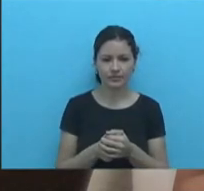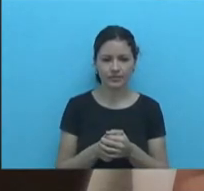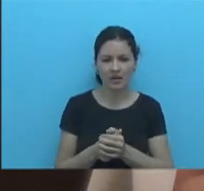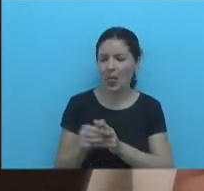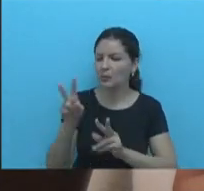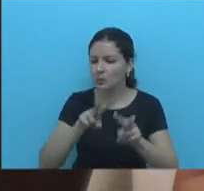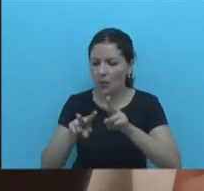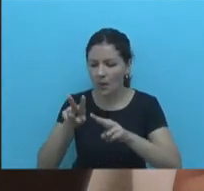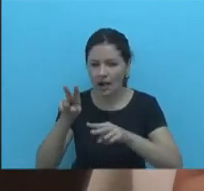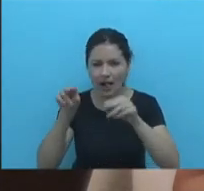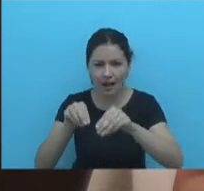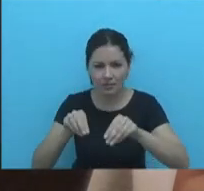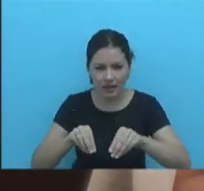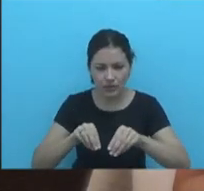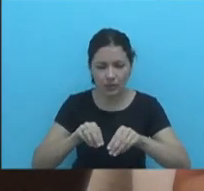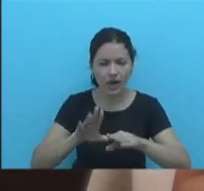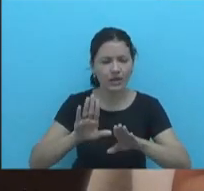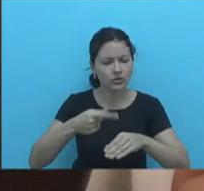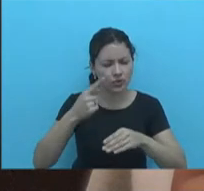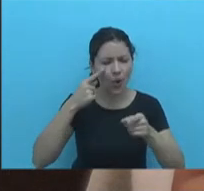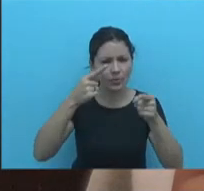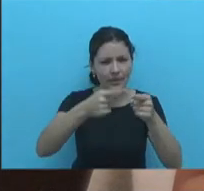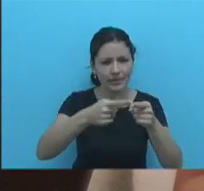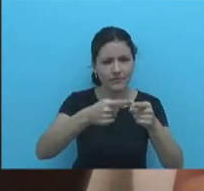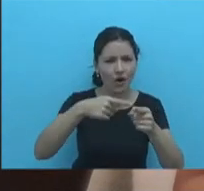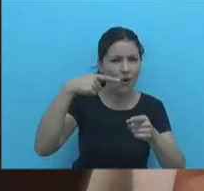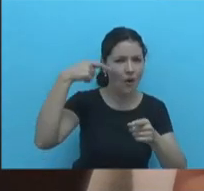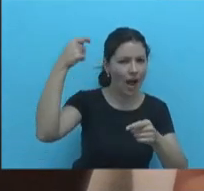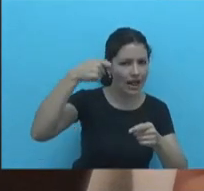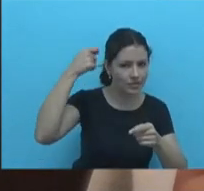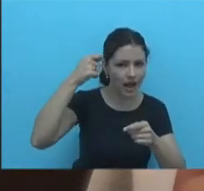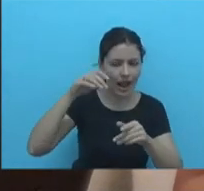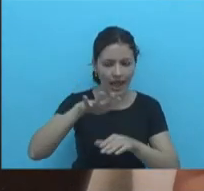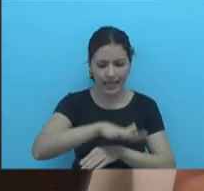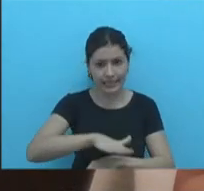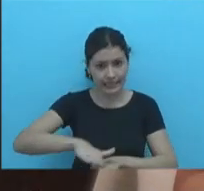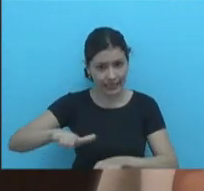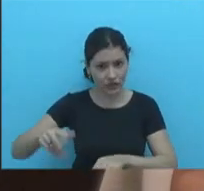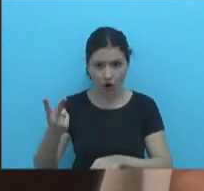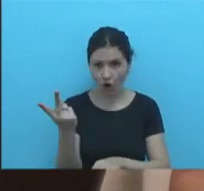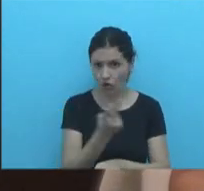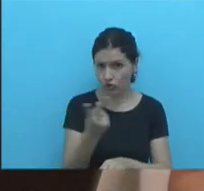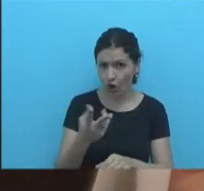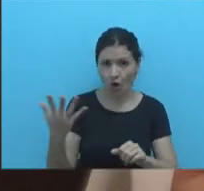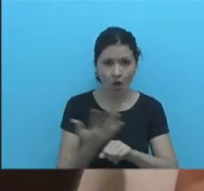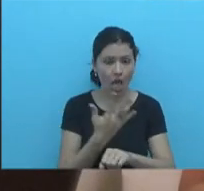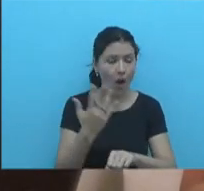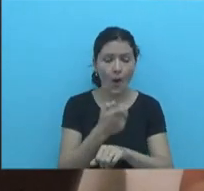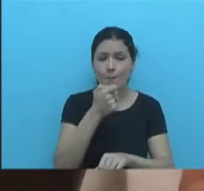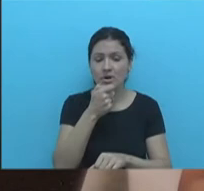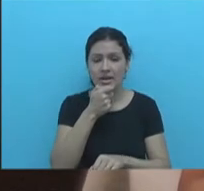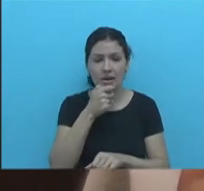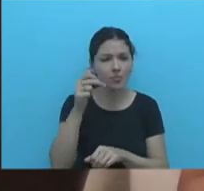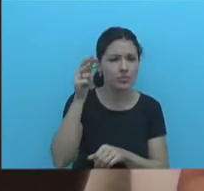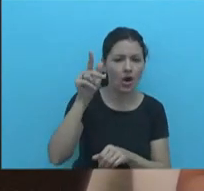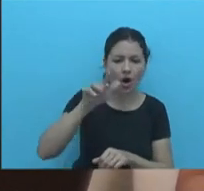A lo que va es que los animales, tanto como los chicos, están sufriendo un maltrato, porque los chicos a una edad de 8, 10 años no pueden